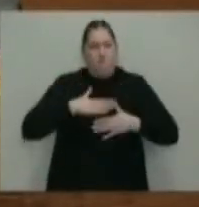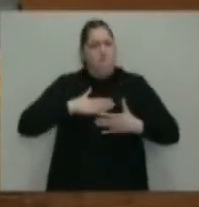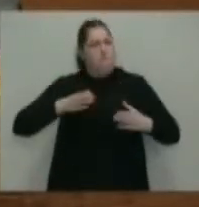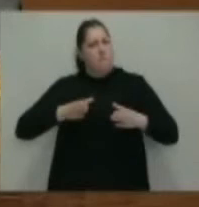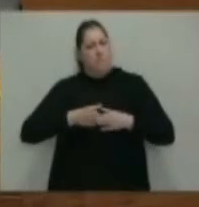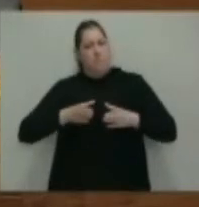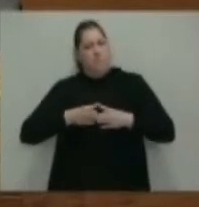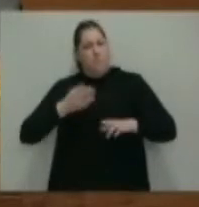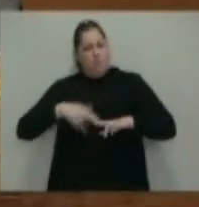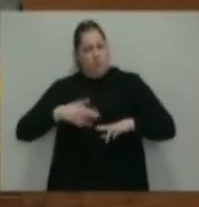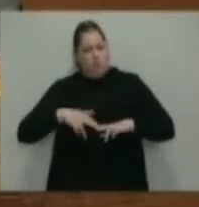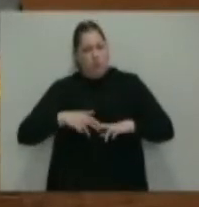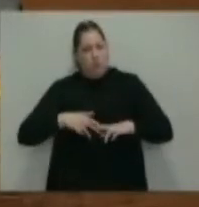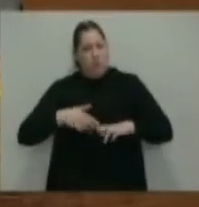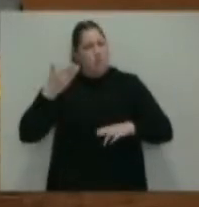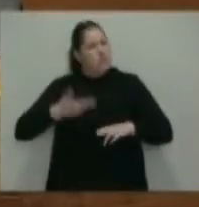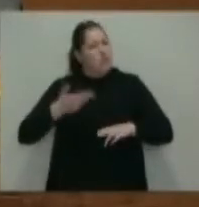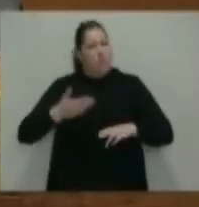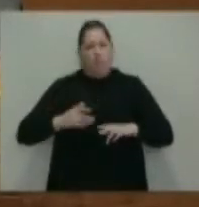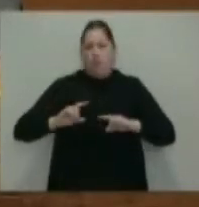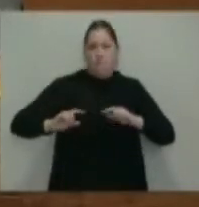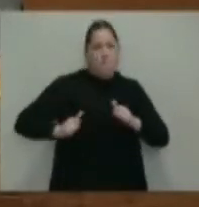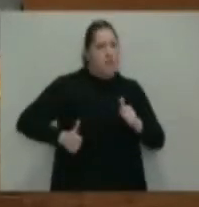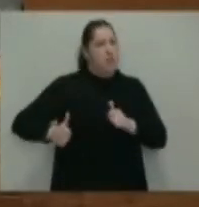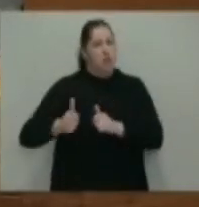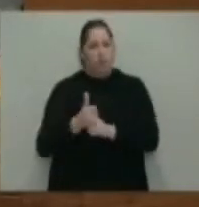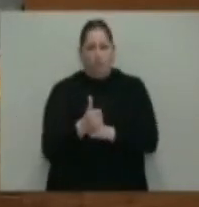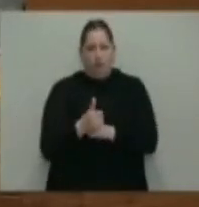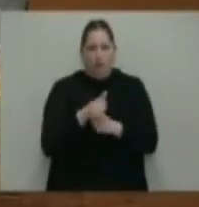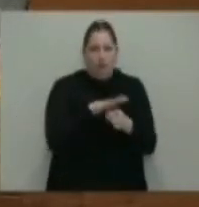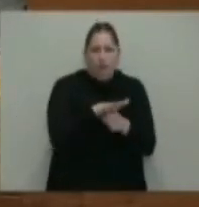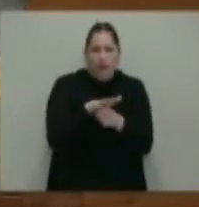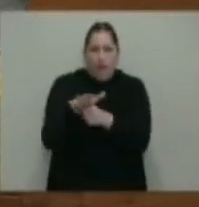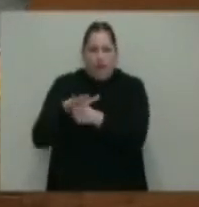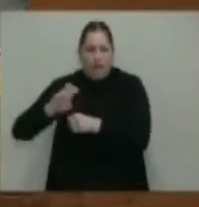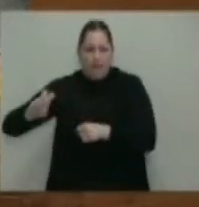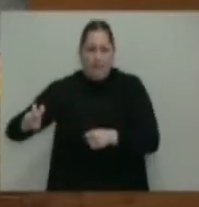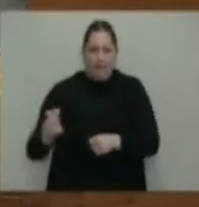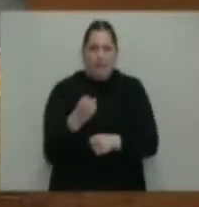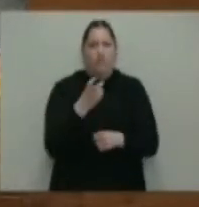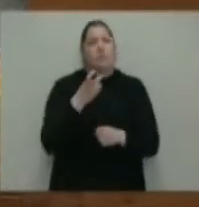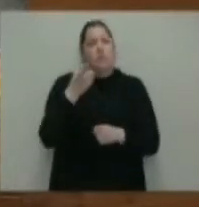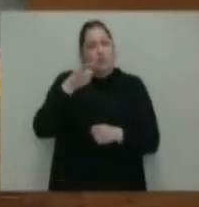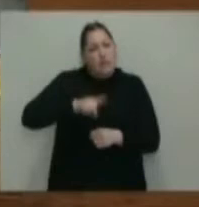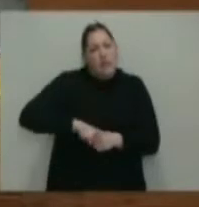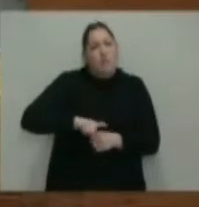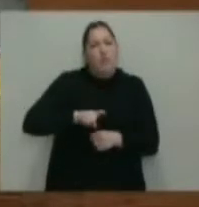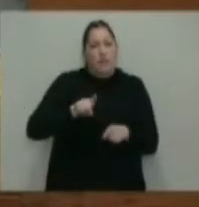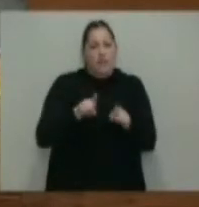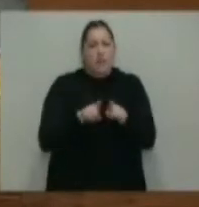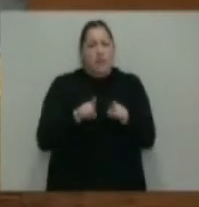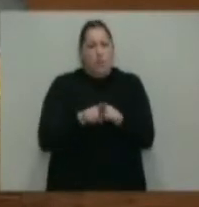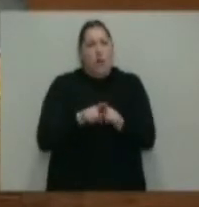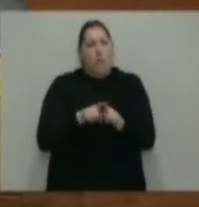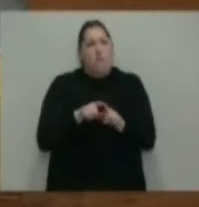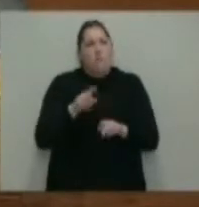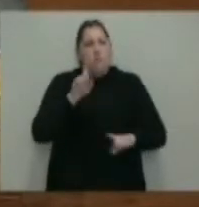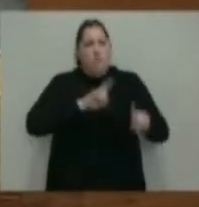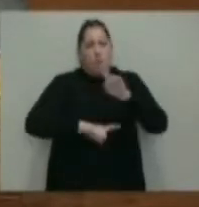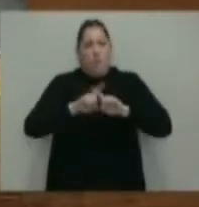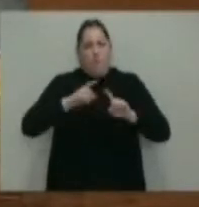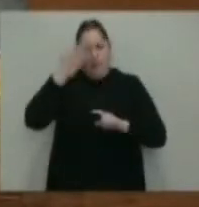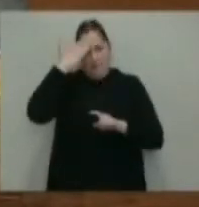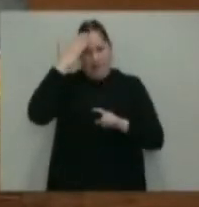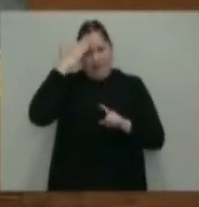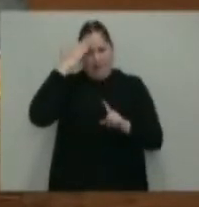algo esencial y prioritario en todos los campos, pero más en aquellos que atacan al corazón de nuestro principal problema. Y es